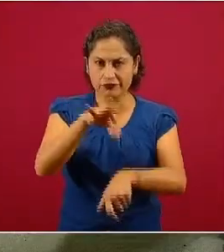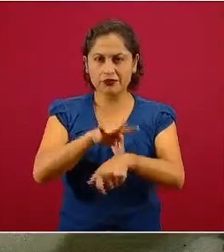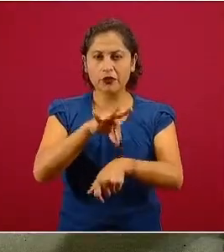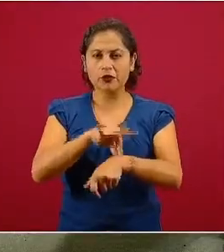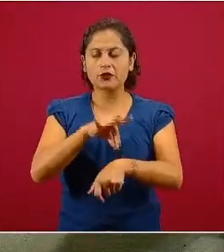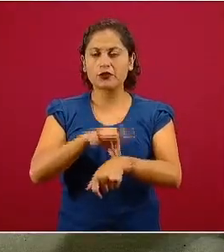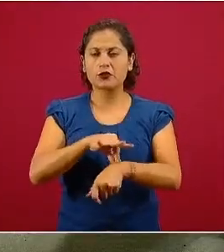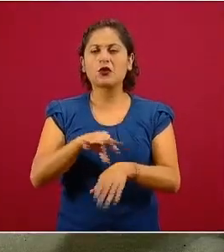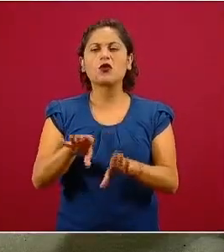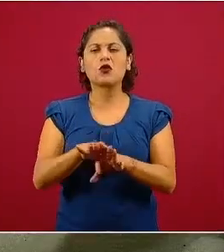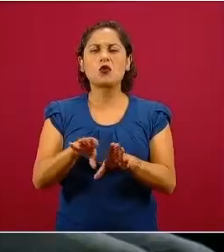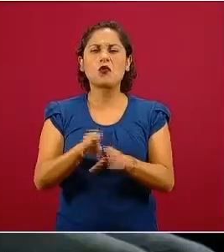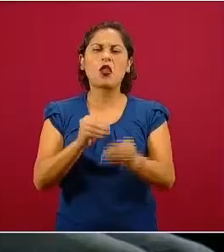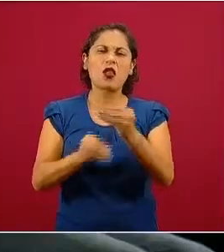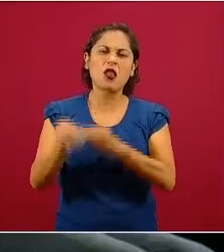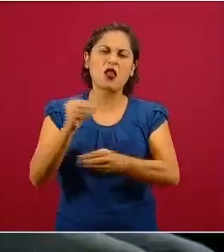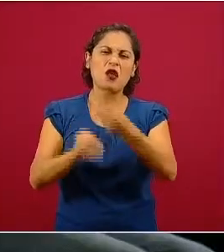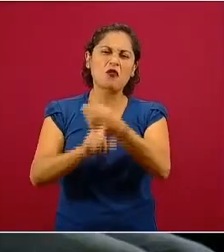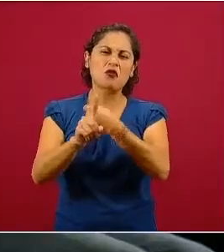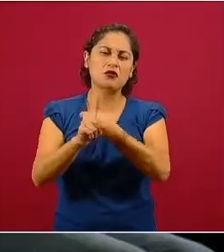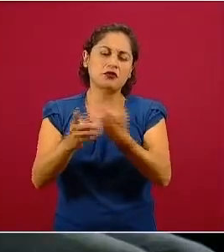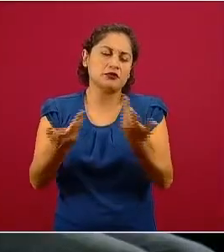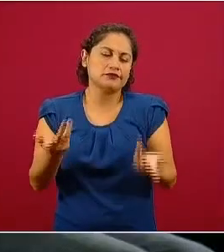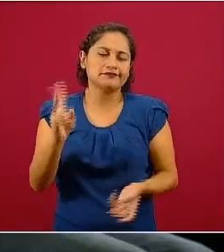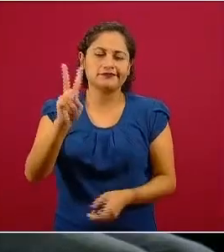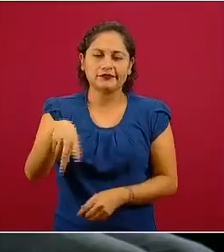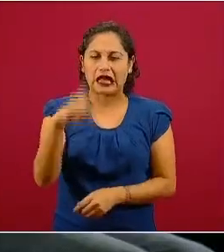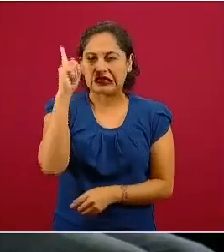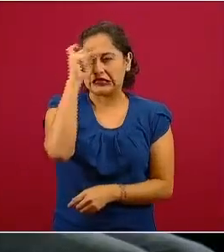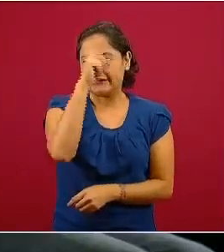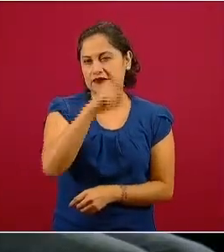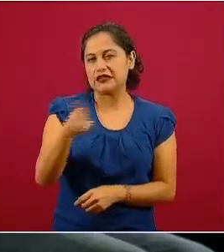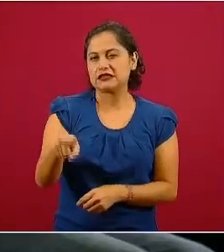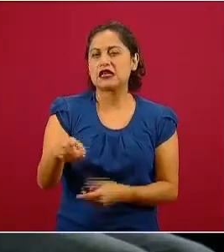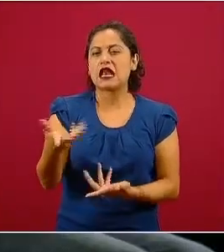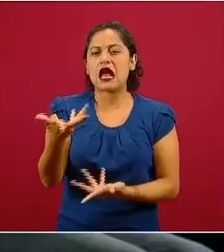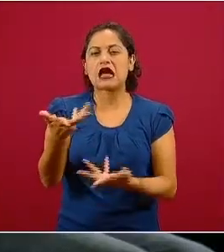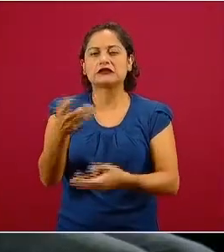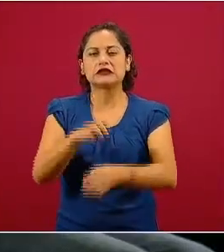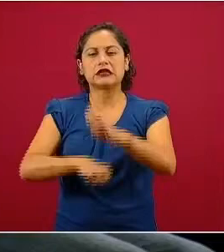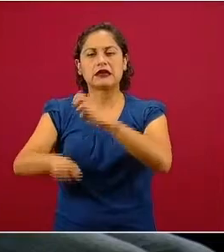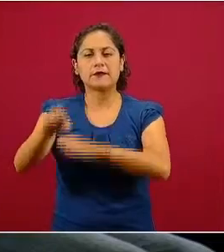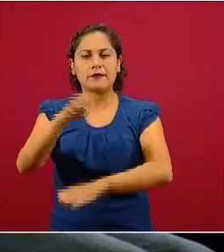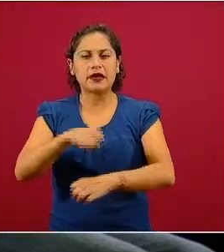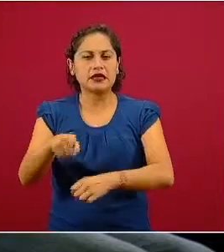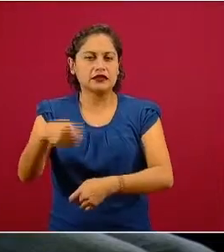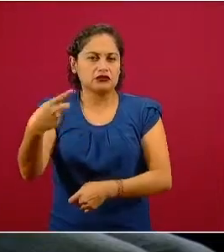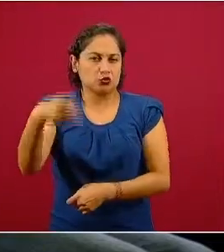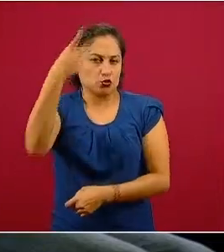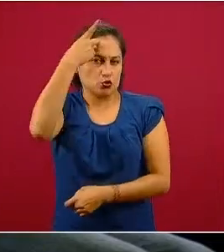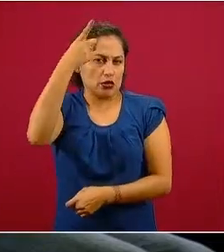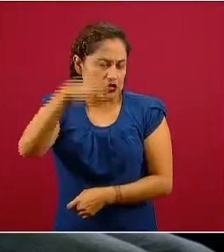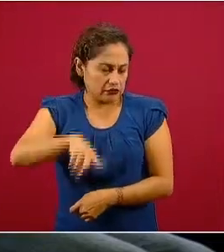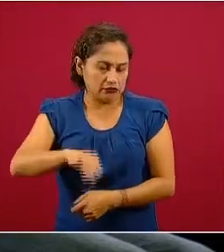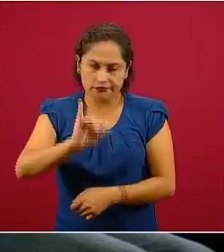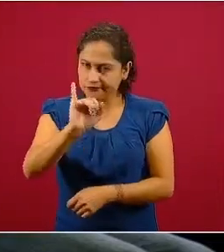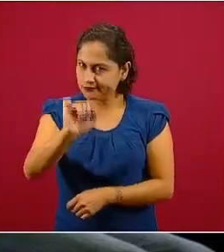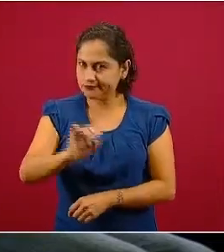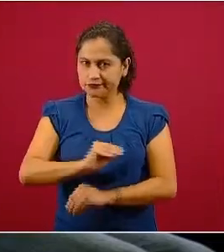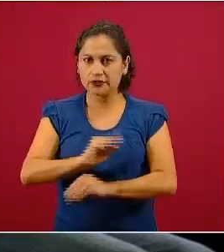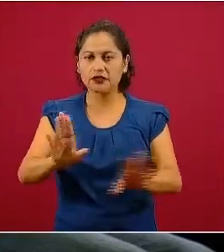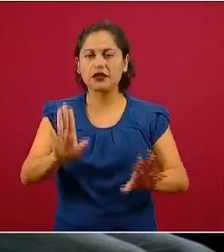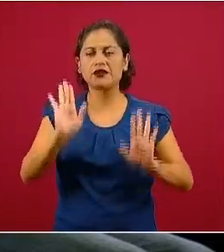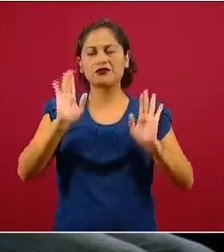esa parte, porque finalmente son empresarios los productores de todos estos productos, no es mejor que